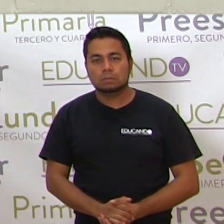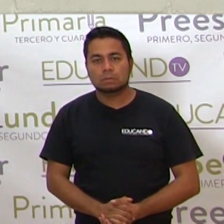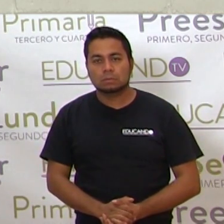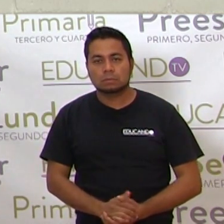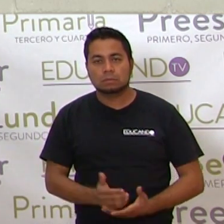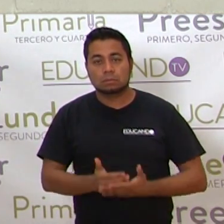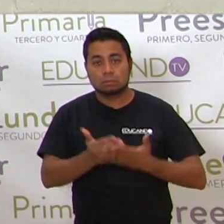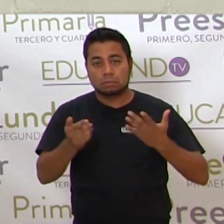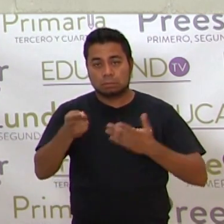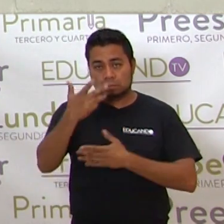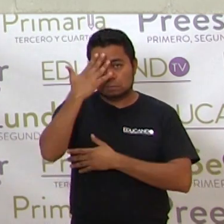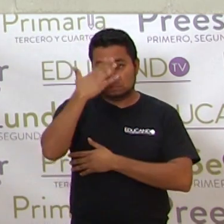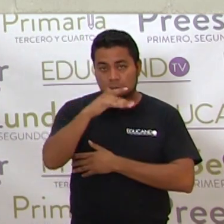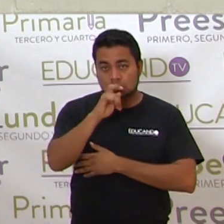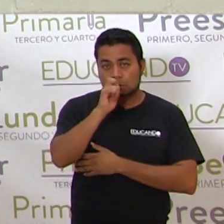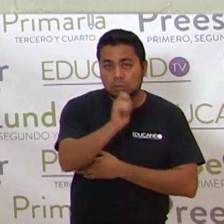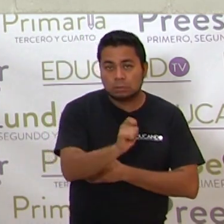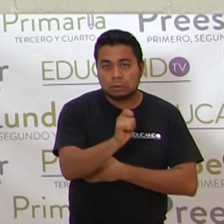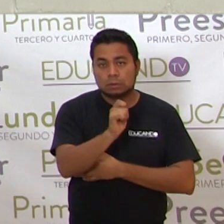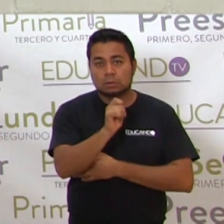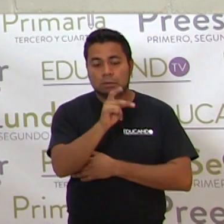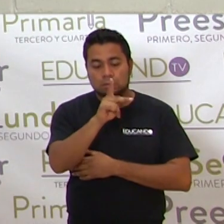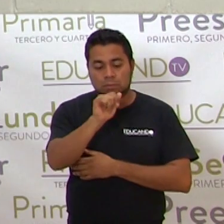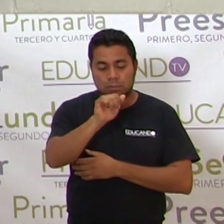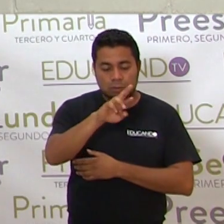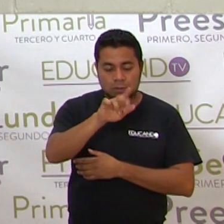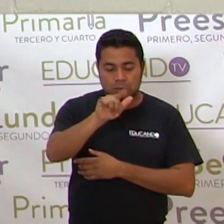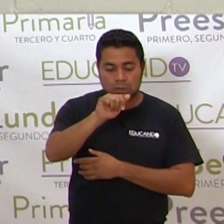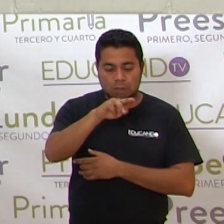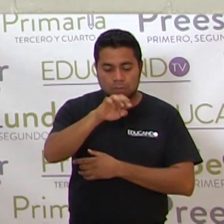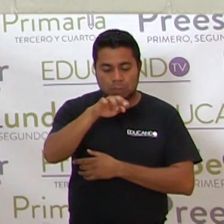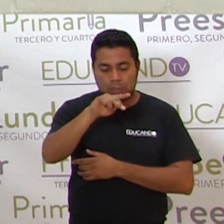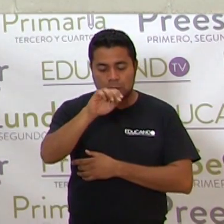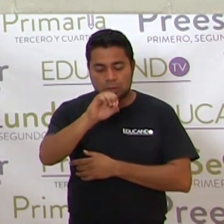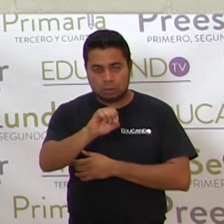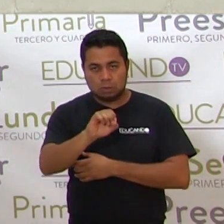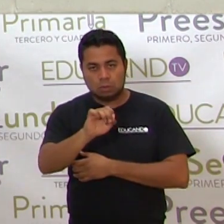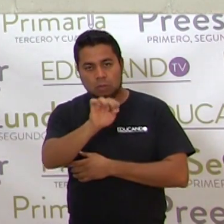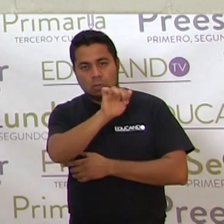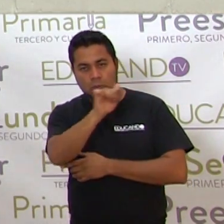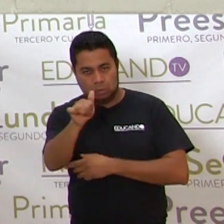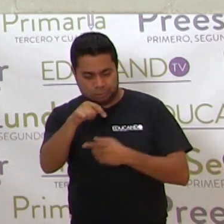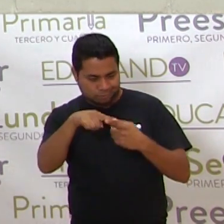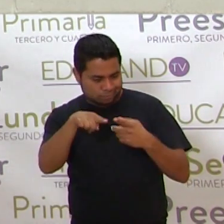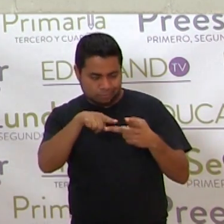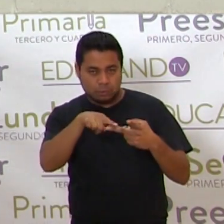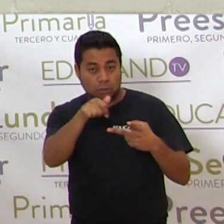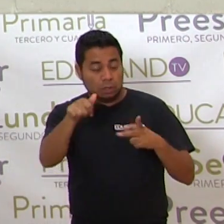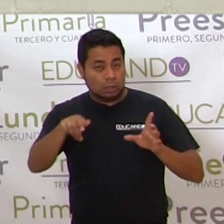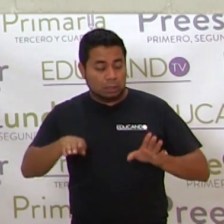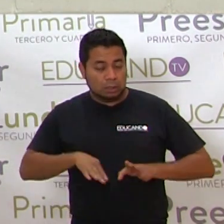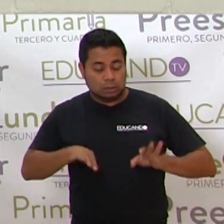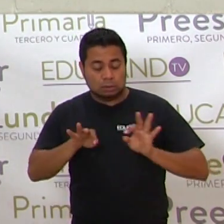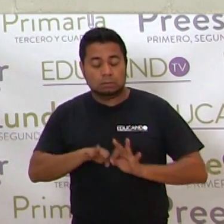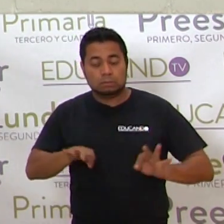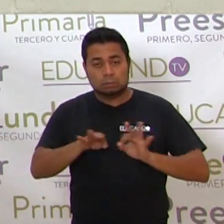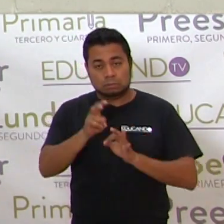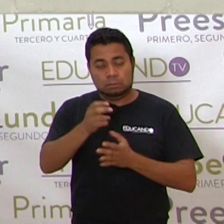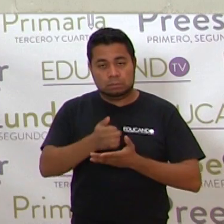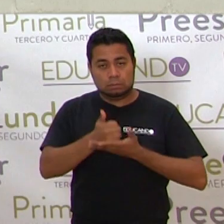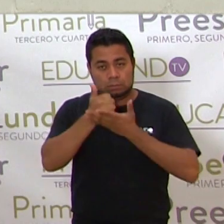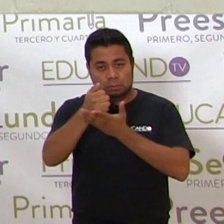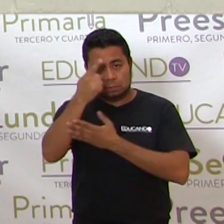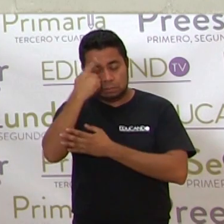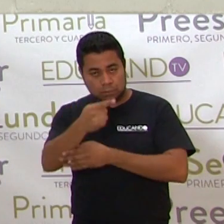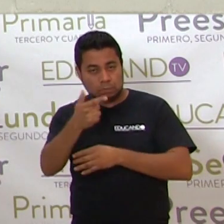los parlamentos, otra característica importante, porque esto nos va a servir para poder